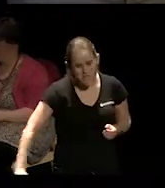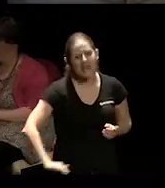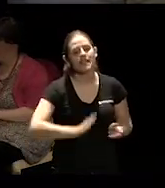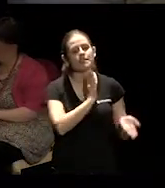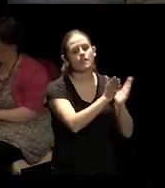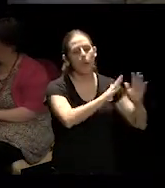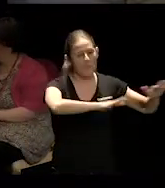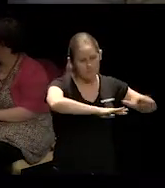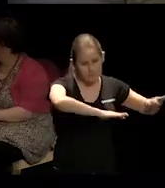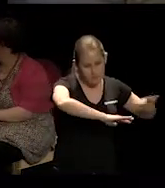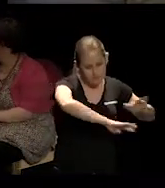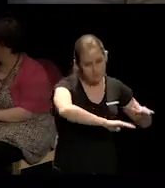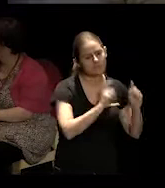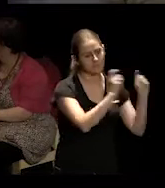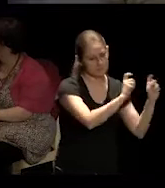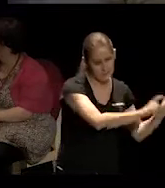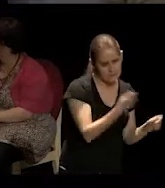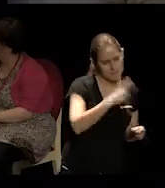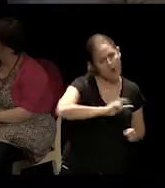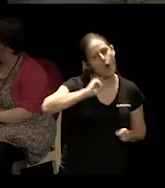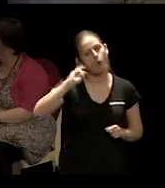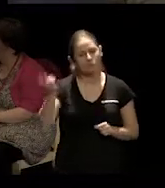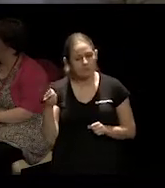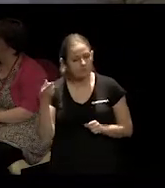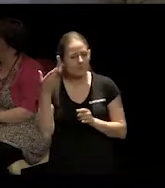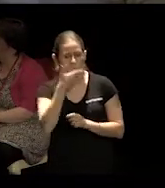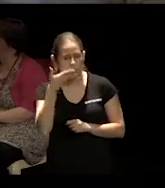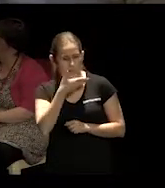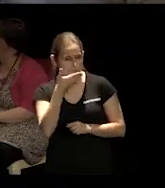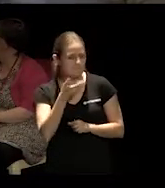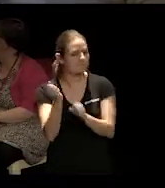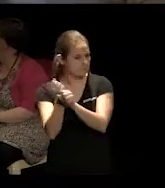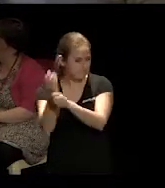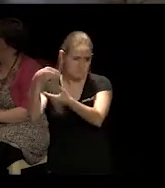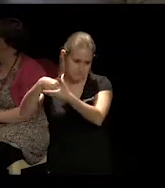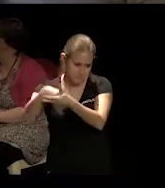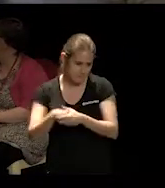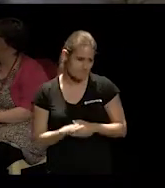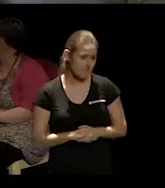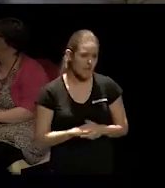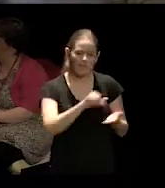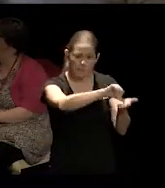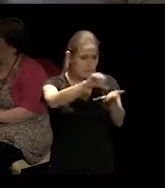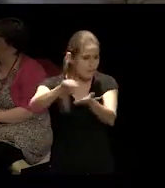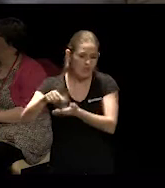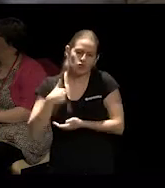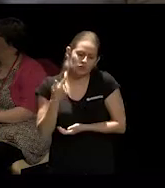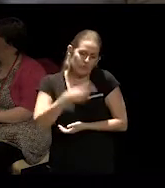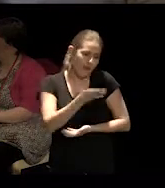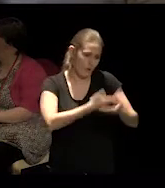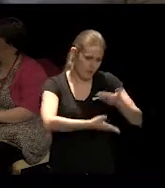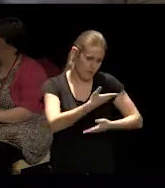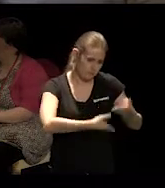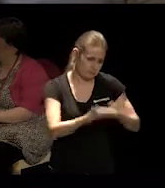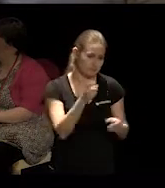Escuela de Psicomotricidad de Ocouturier, que, bueno, en todos estos centros también he participado yo,